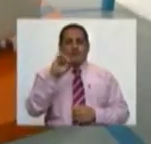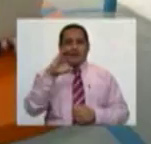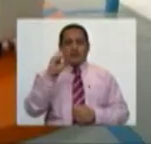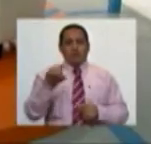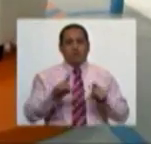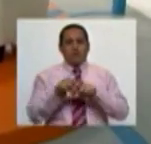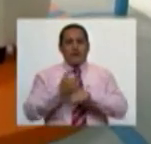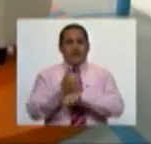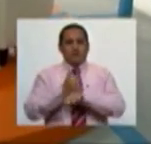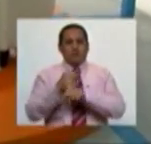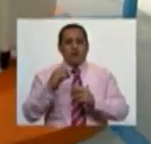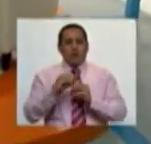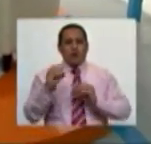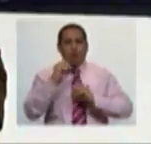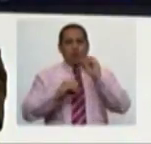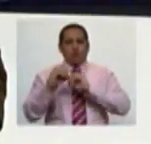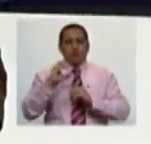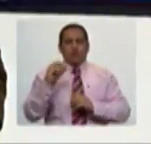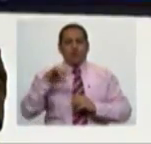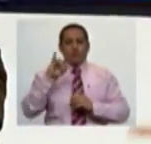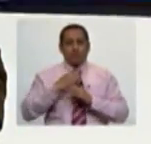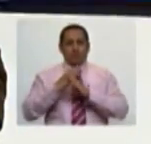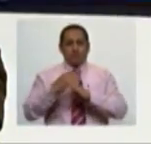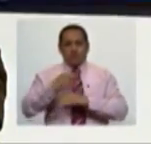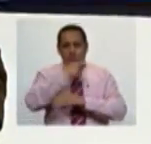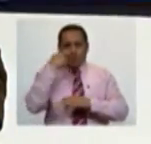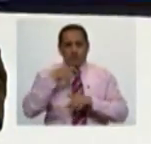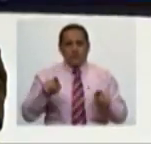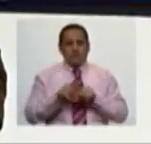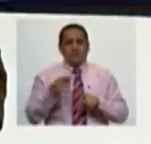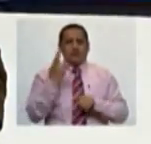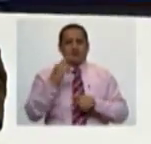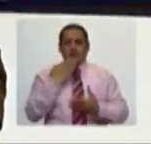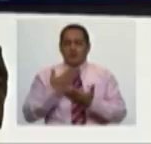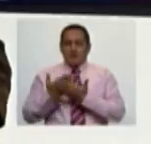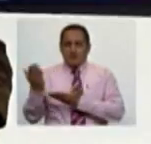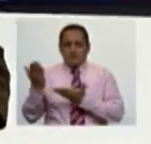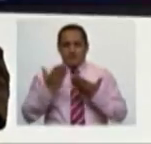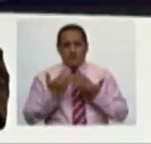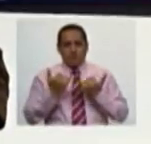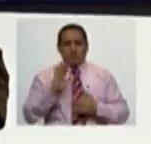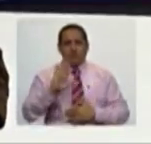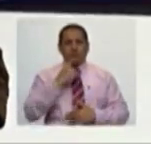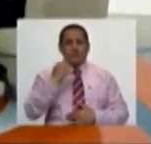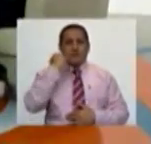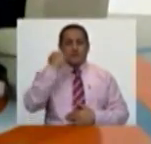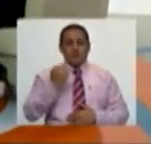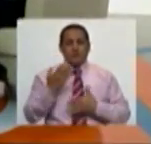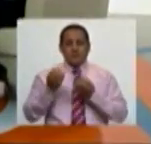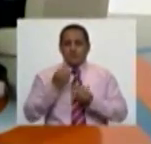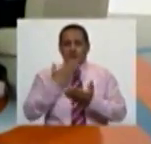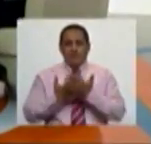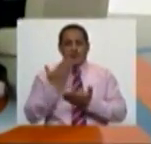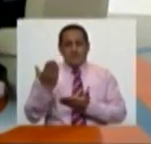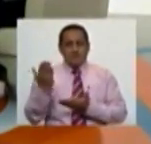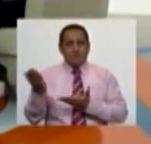psicólogo y sociólogo, además asesor de la Organización de las Naciones Unidas contra la Droga y el Delito, a quien agradecemos su presencia esta mañana en Tus Derechos.